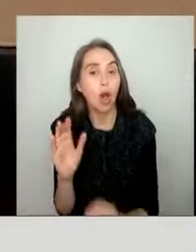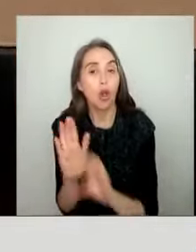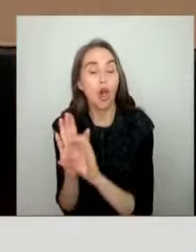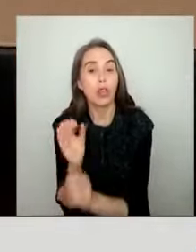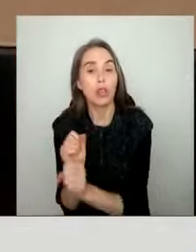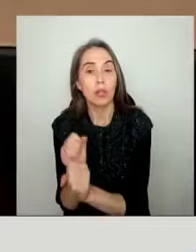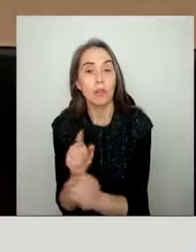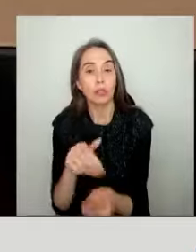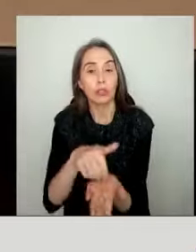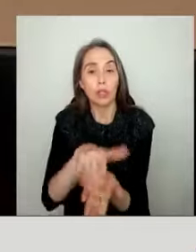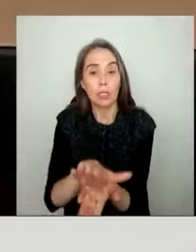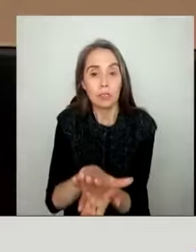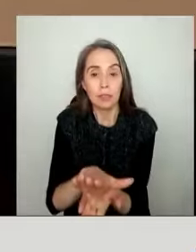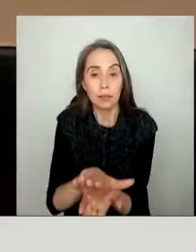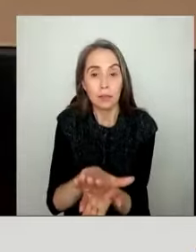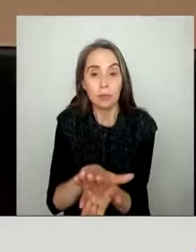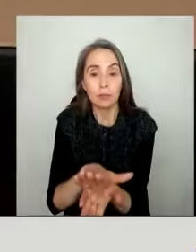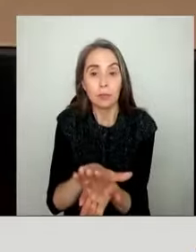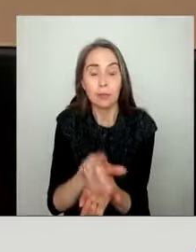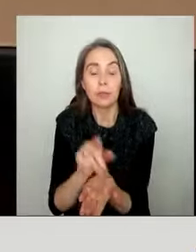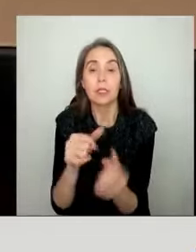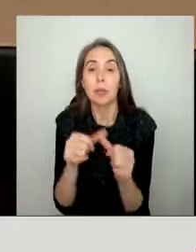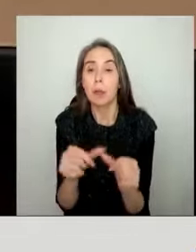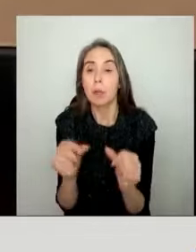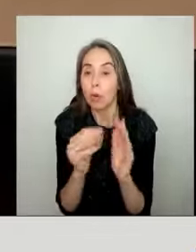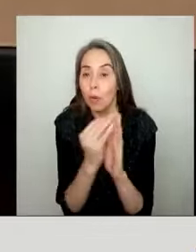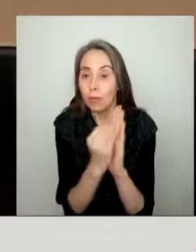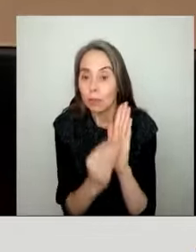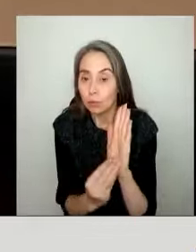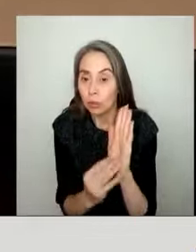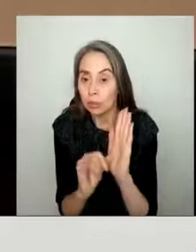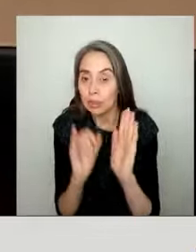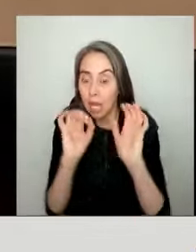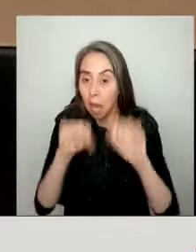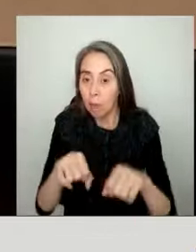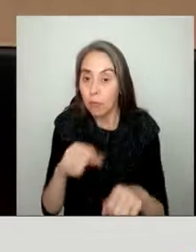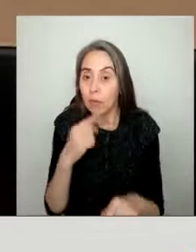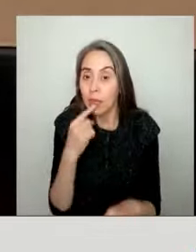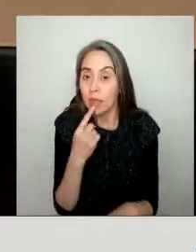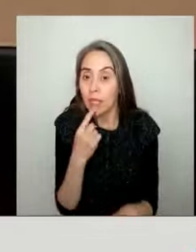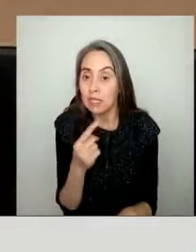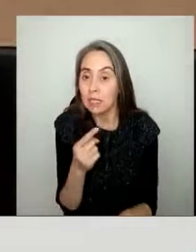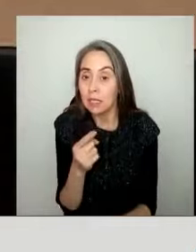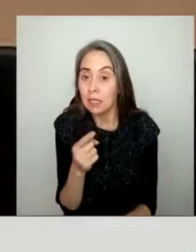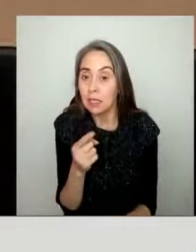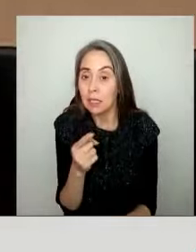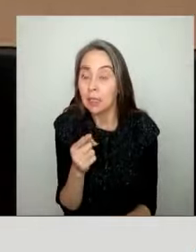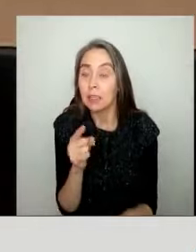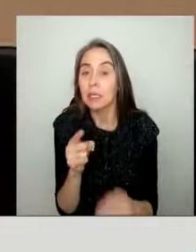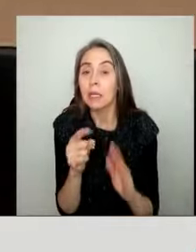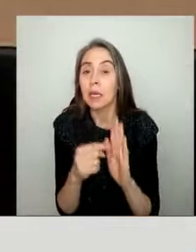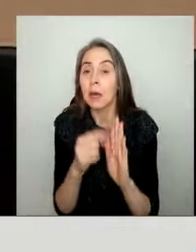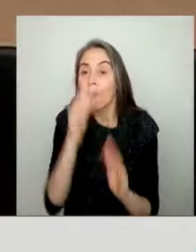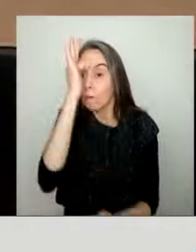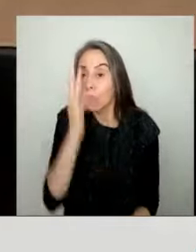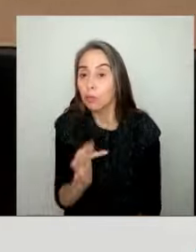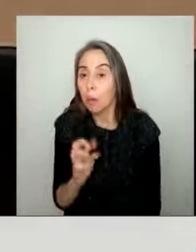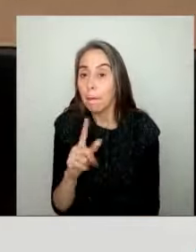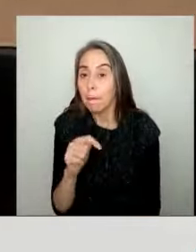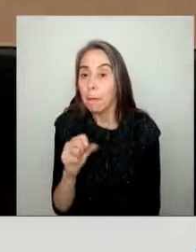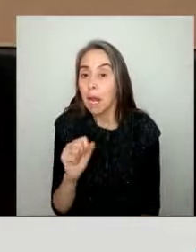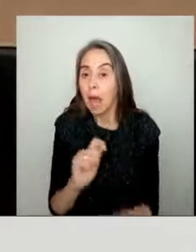tanto en el artículo primero transitorio que fue aprobado habla que dado eh ellos fijan las plantas de acuerdo al estatuto administrativo que